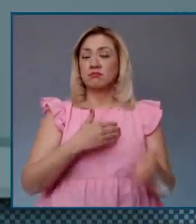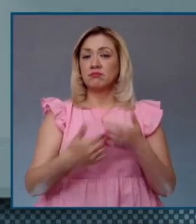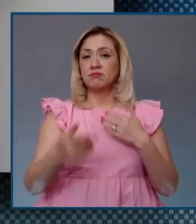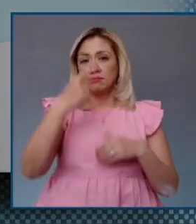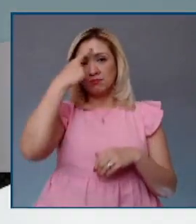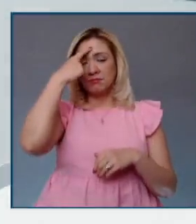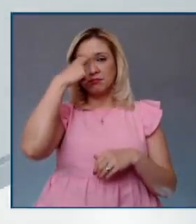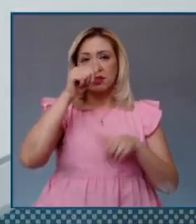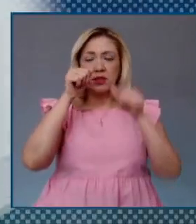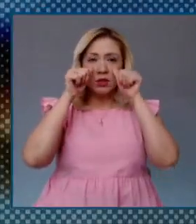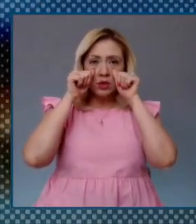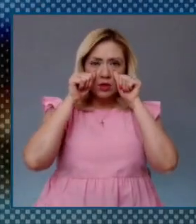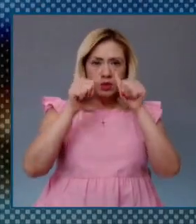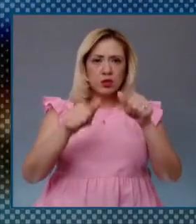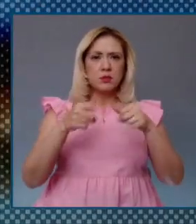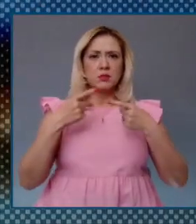proceso.